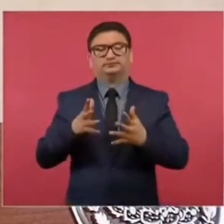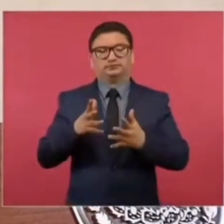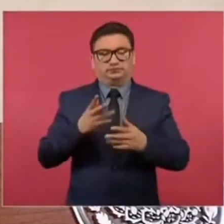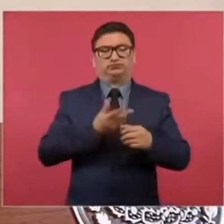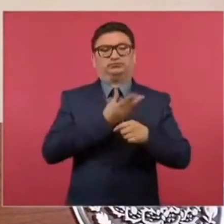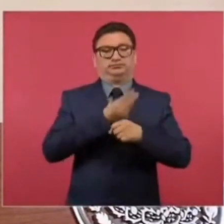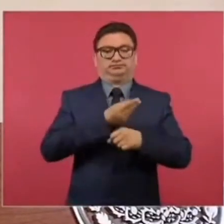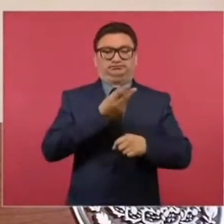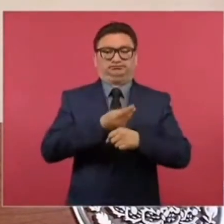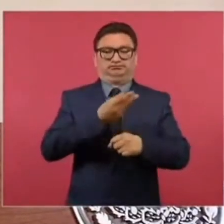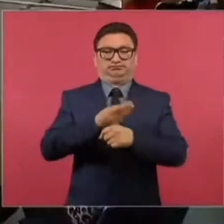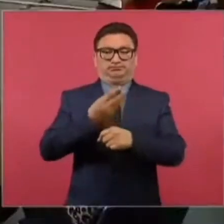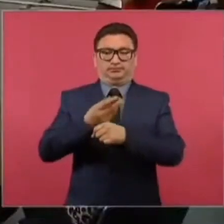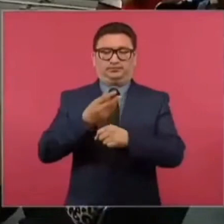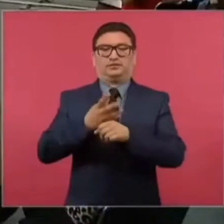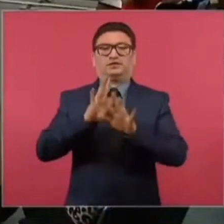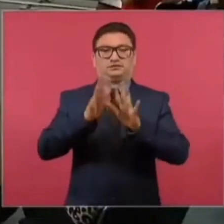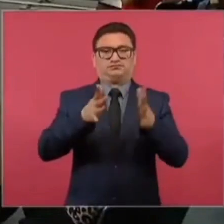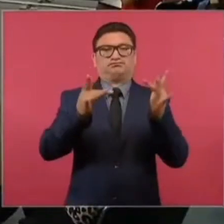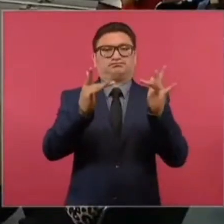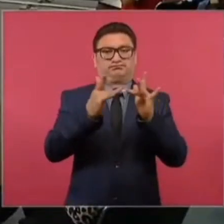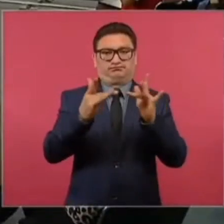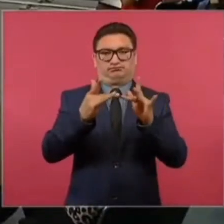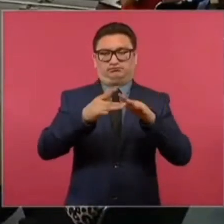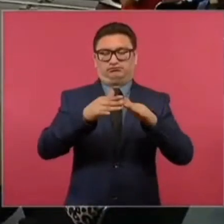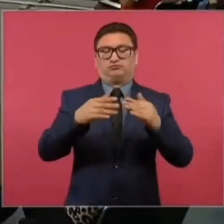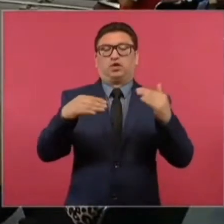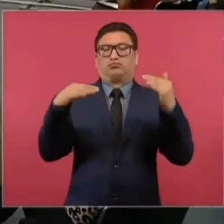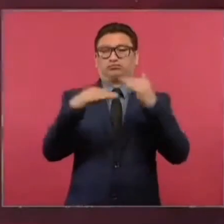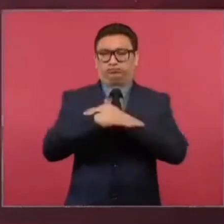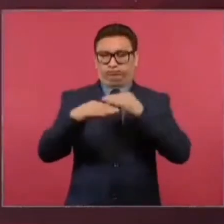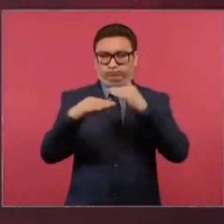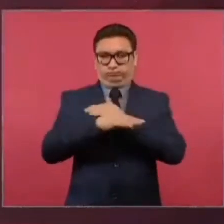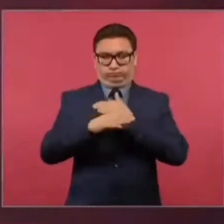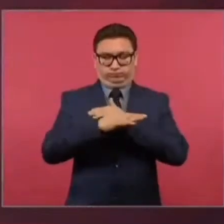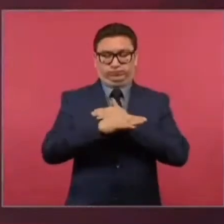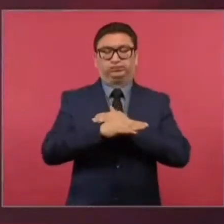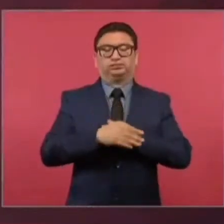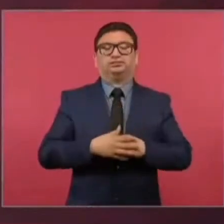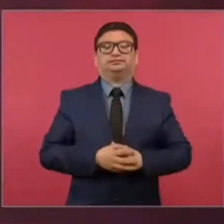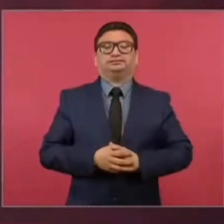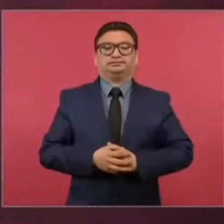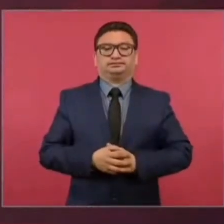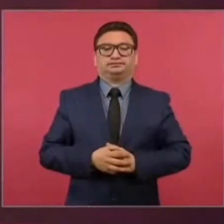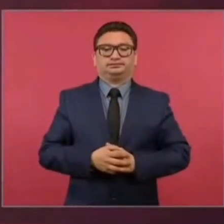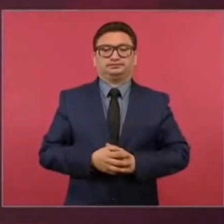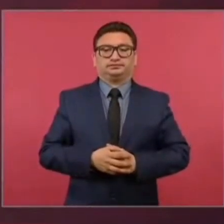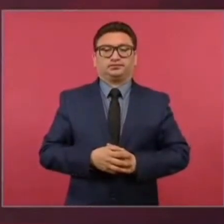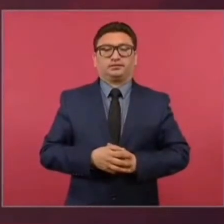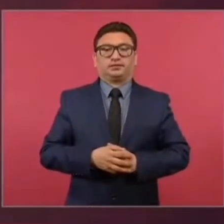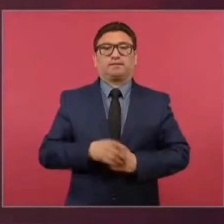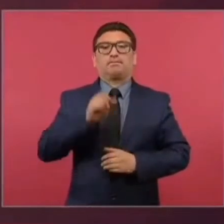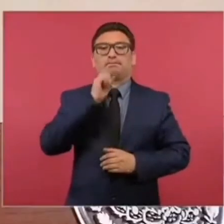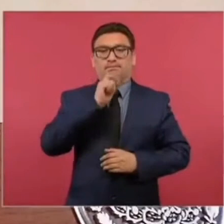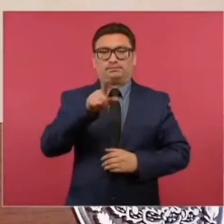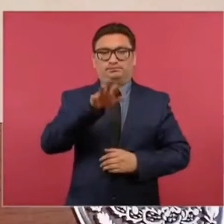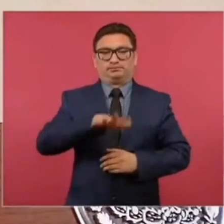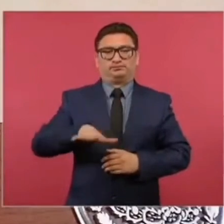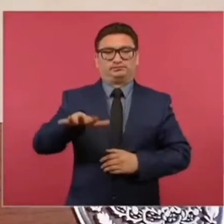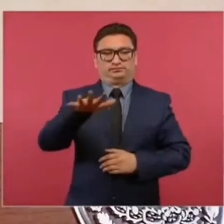y ya se conectó esta autopista que pasa por ahí,